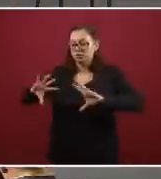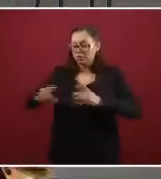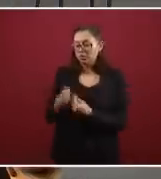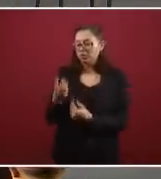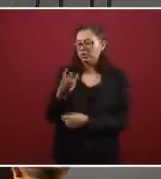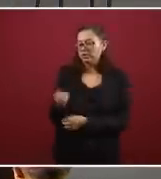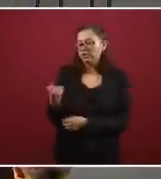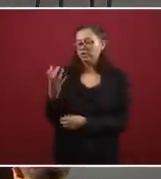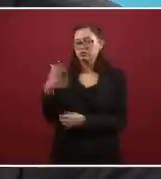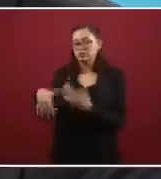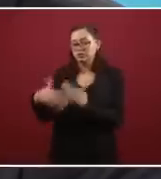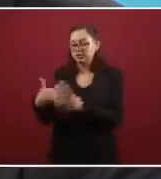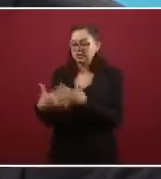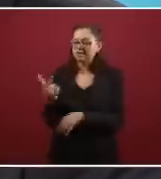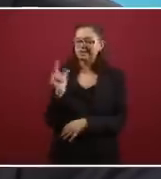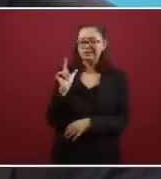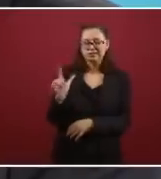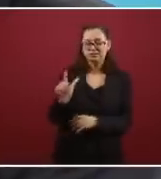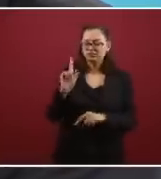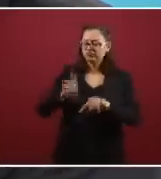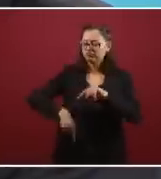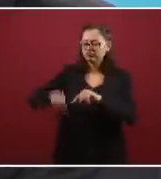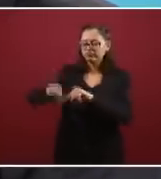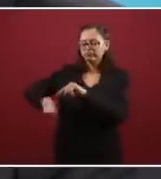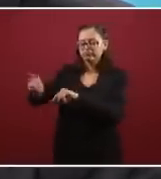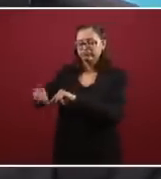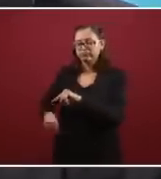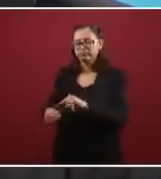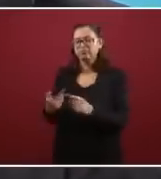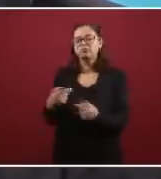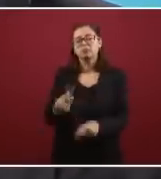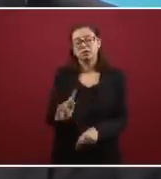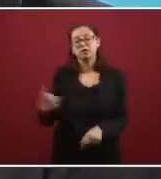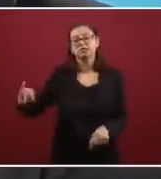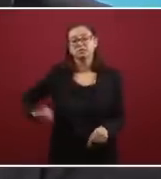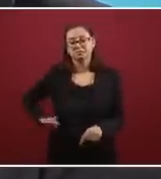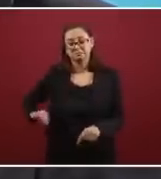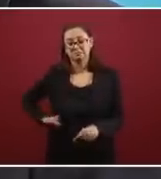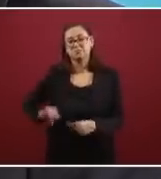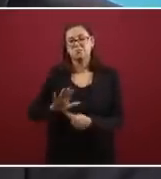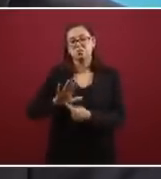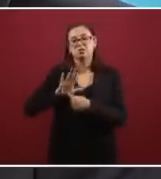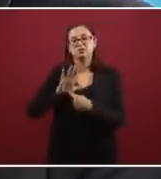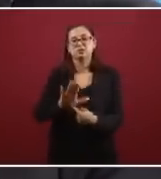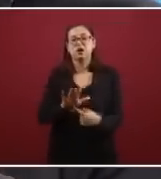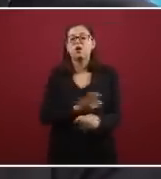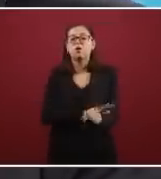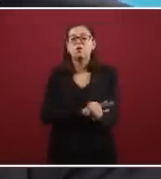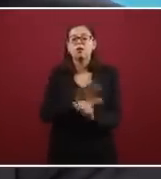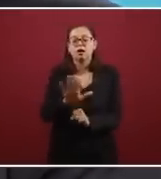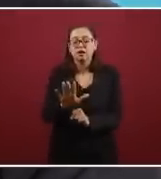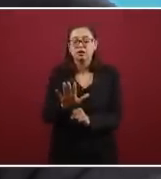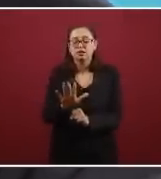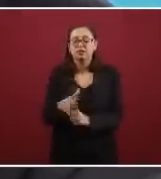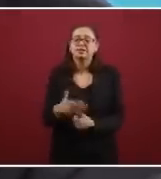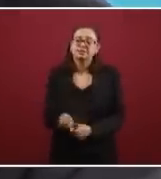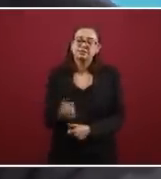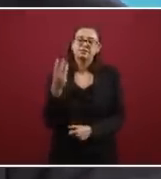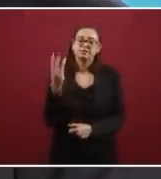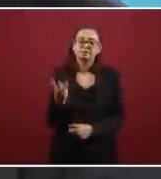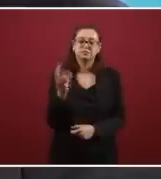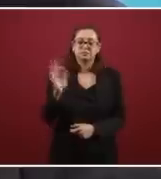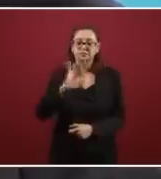encontramos 17 inmovilizados. Lo interesante, como muestra estadística, es que encontramos que el